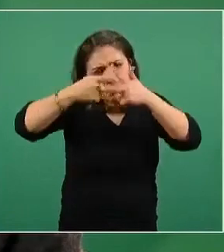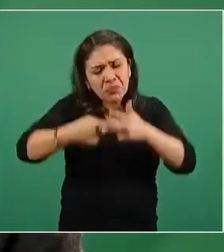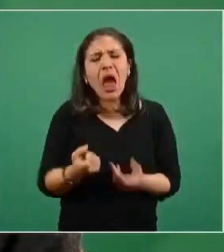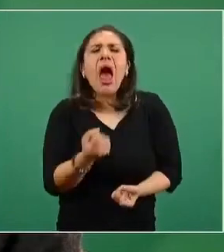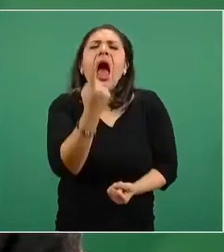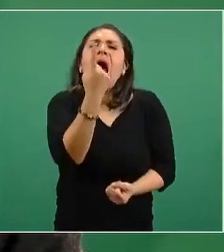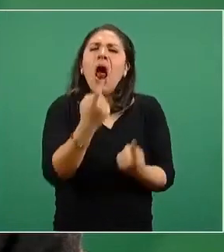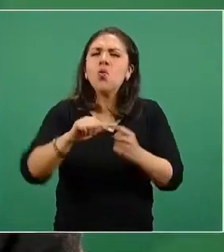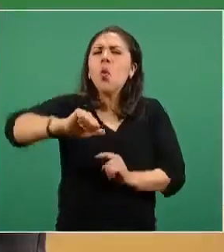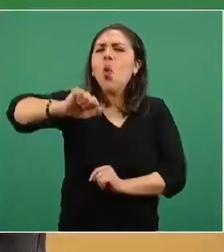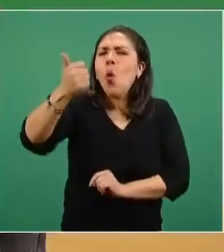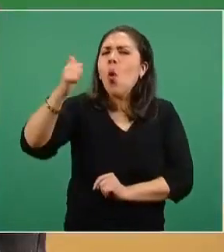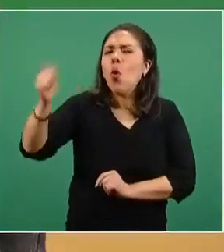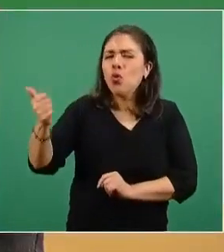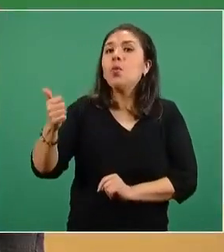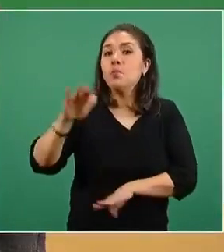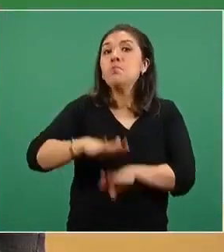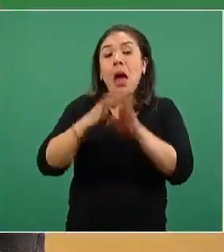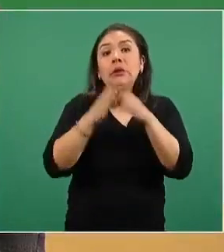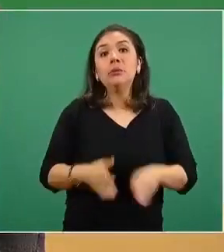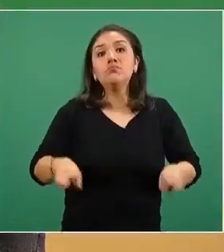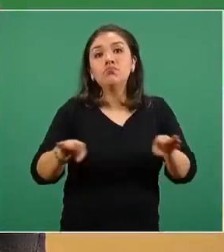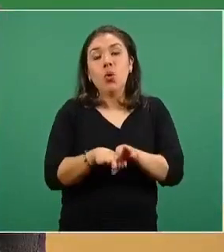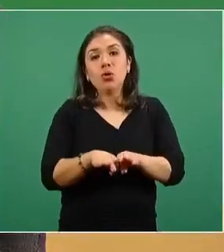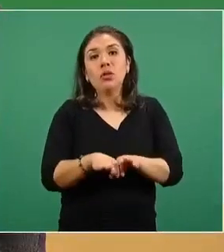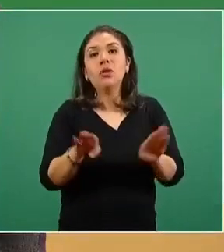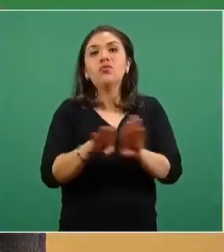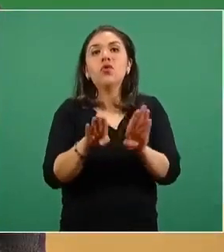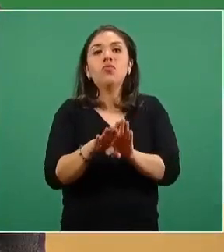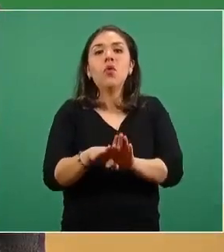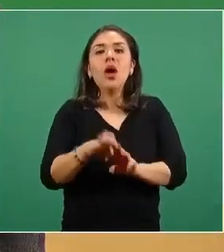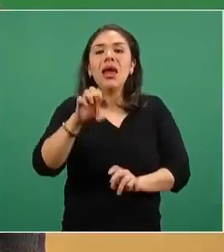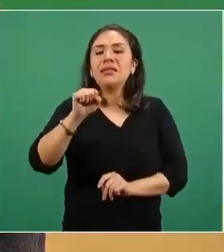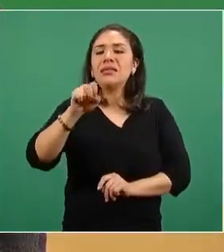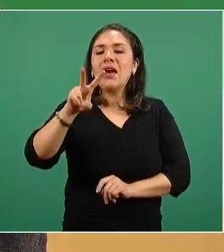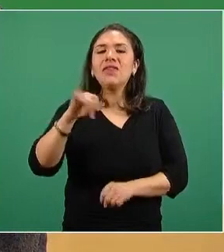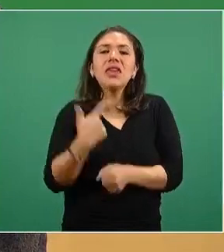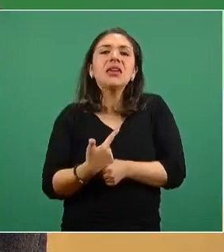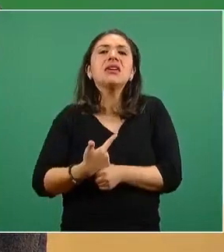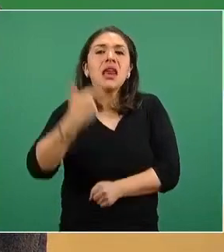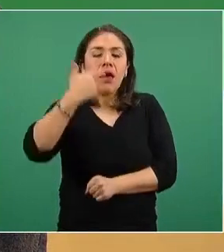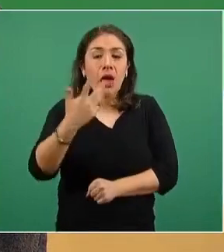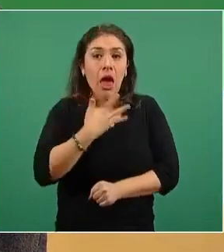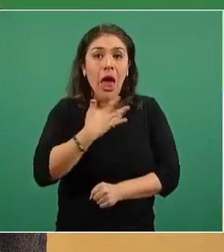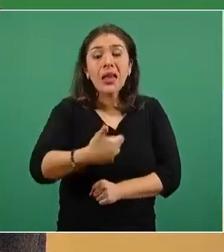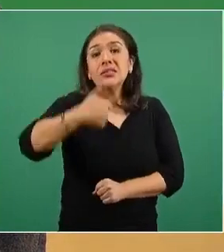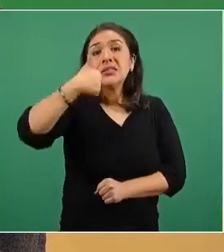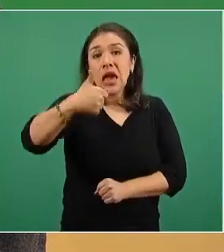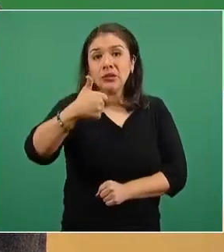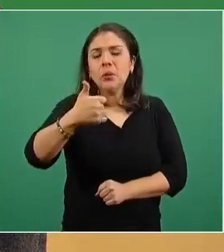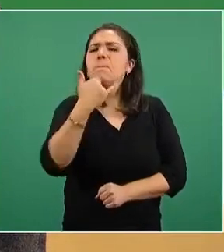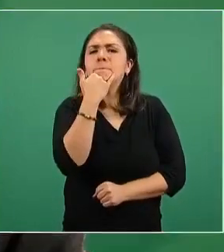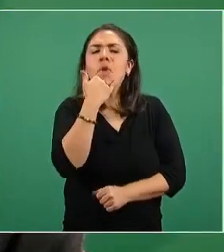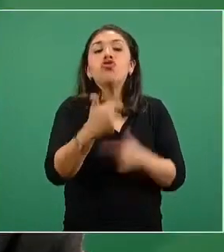pocos eventos sí han sido de importancia, se han considerado SAVIs graves, tenemos 12 de ellos